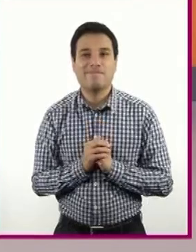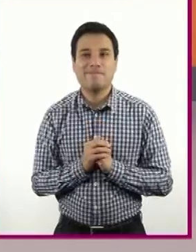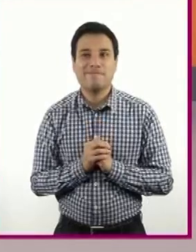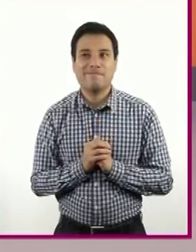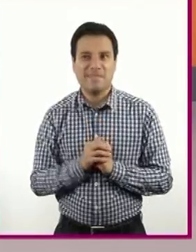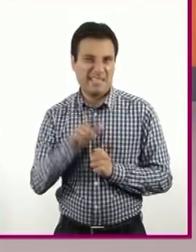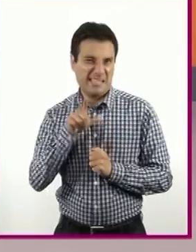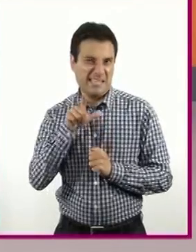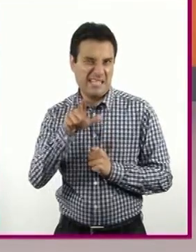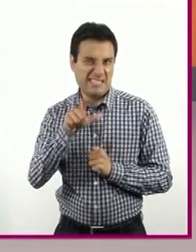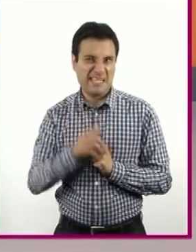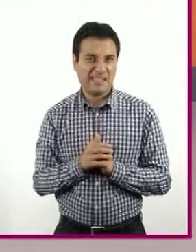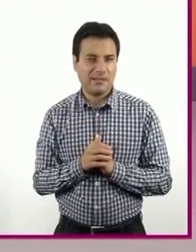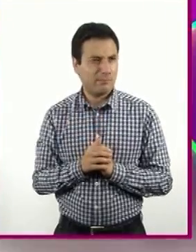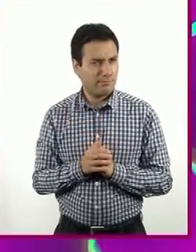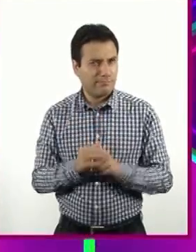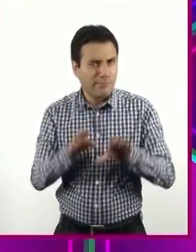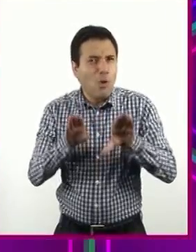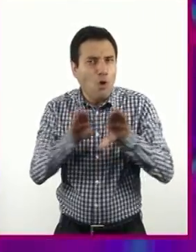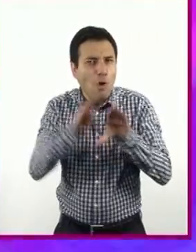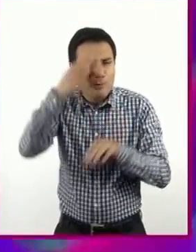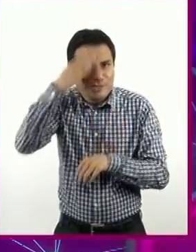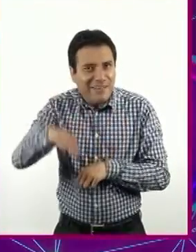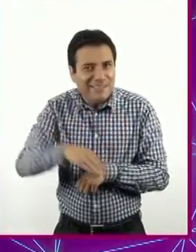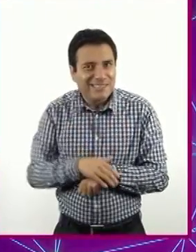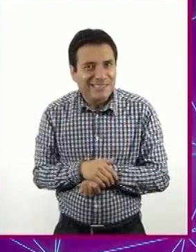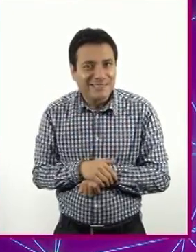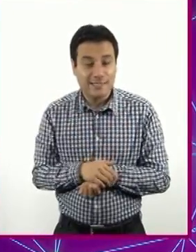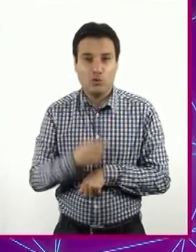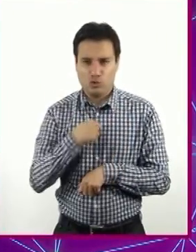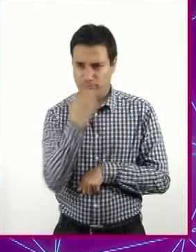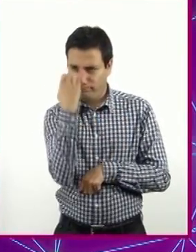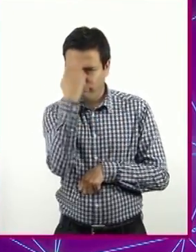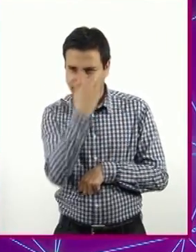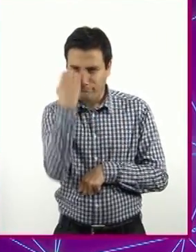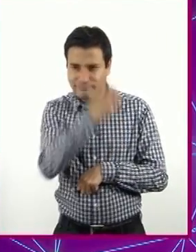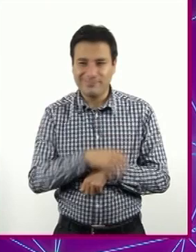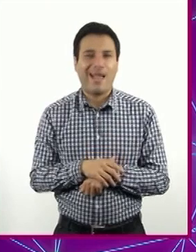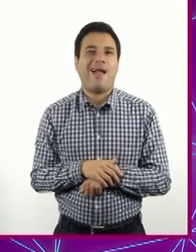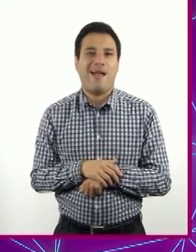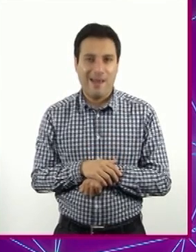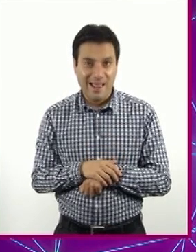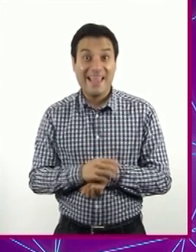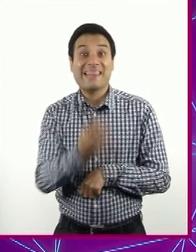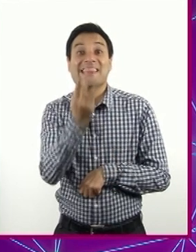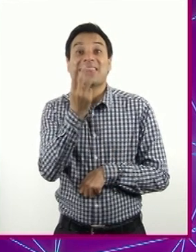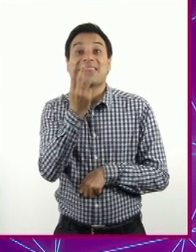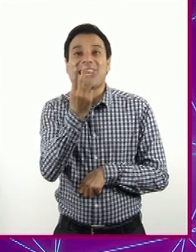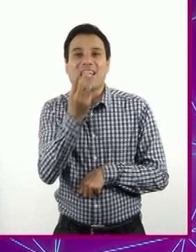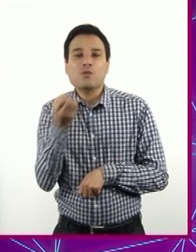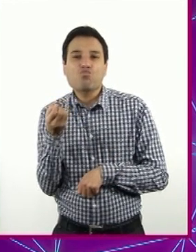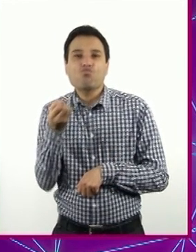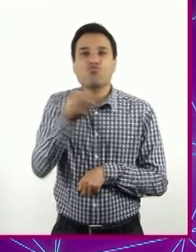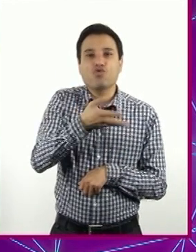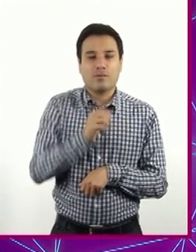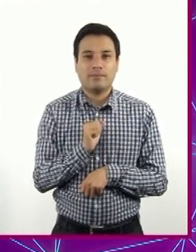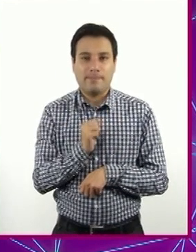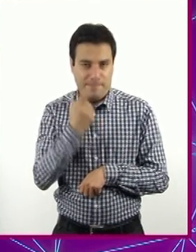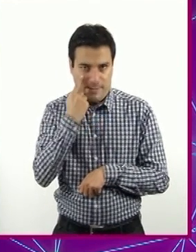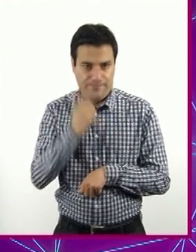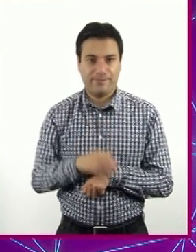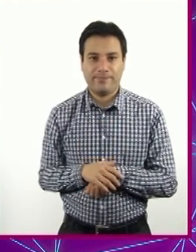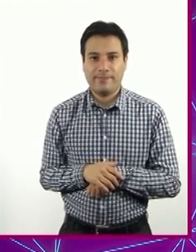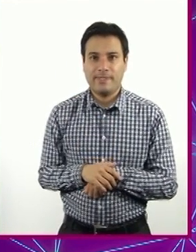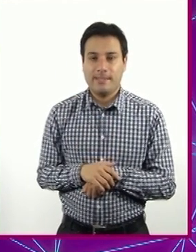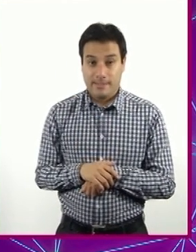17. ¿Cómo lo hiciste? Observé que la sucesión va de 3 en 3. Entonces, si el cuarto